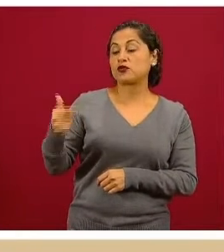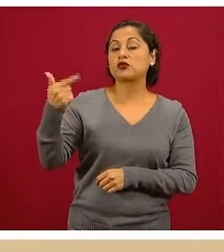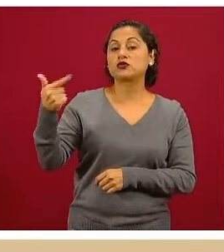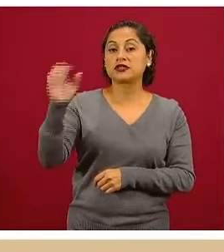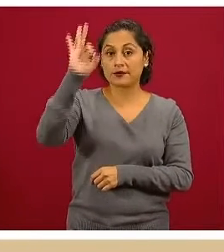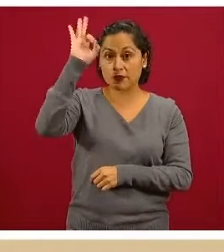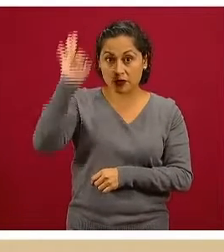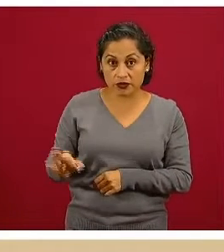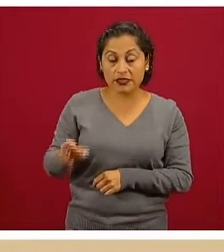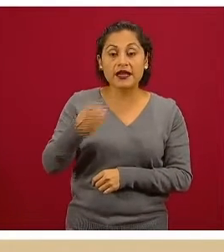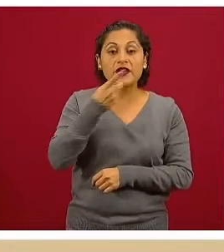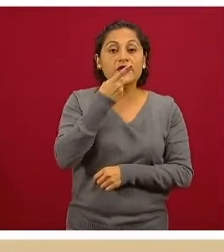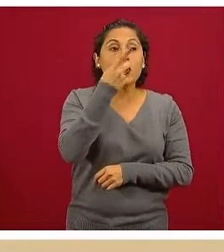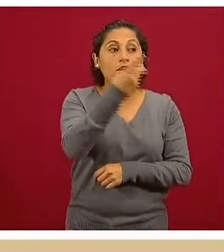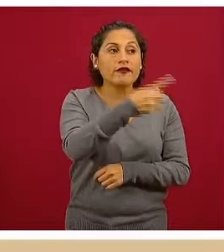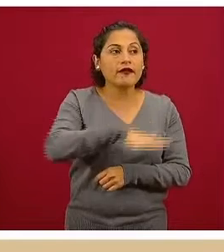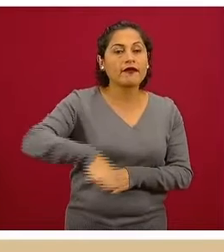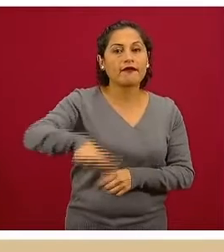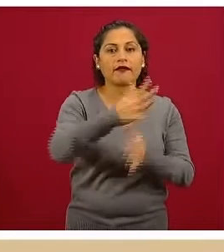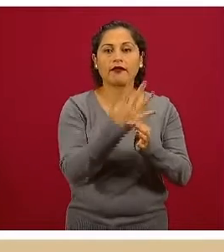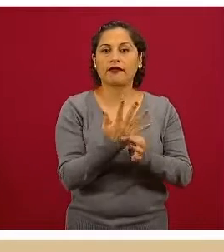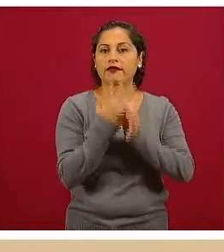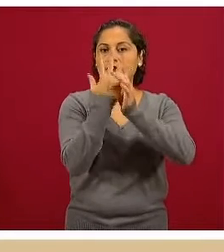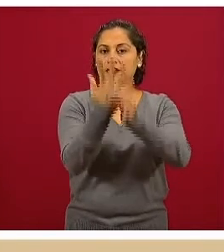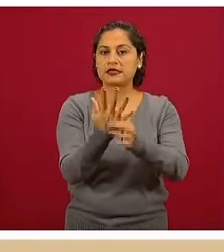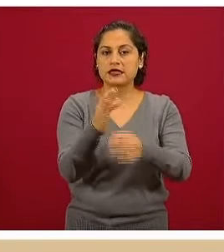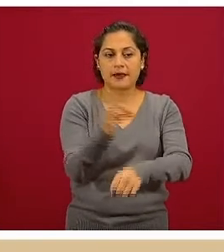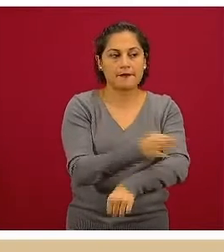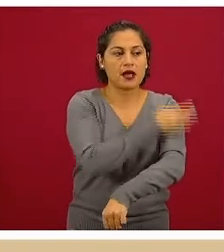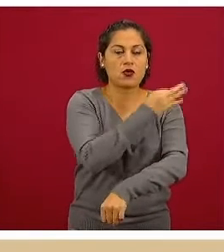Si ustedes observan,